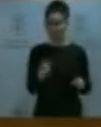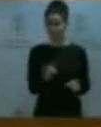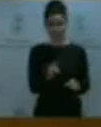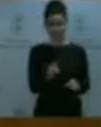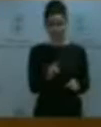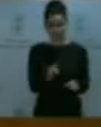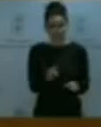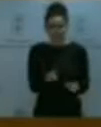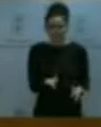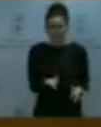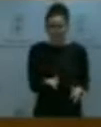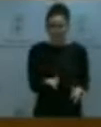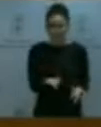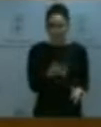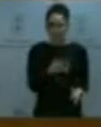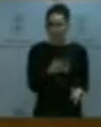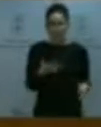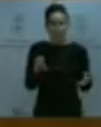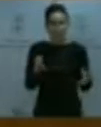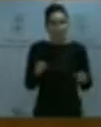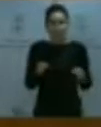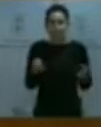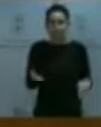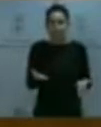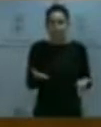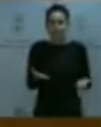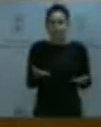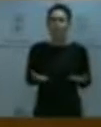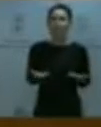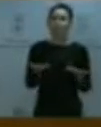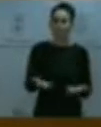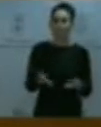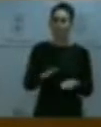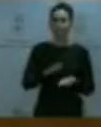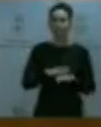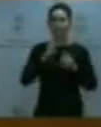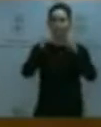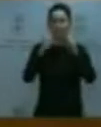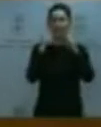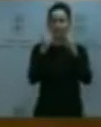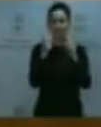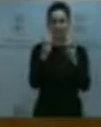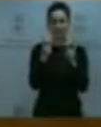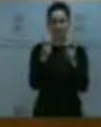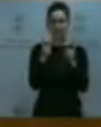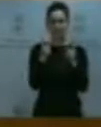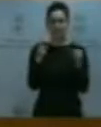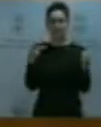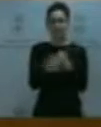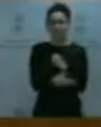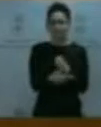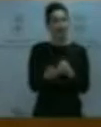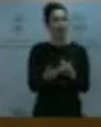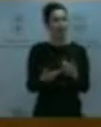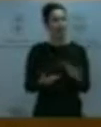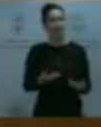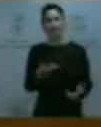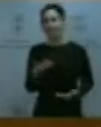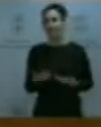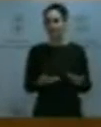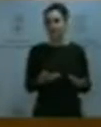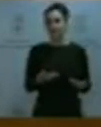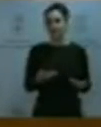energía personal suficiente para tratar de evitar que veamos, al menos de forma impasible, cómo los